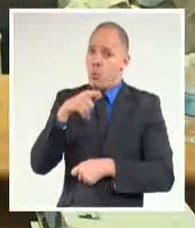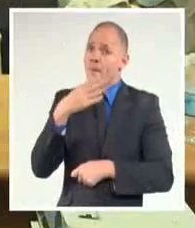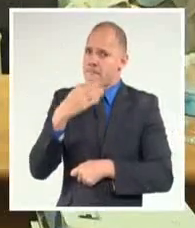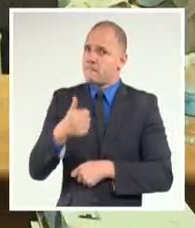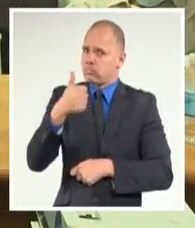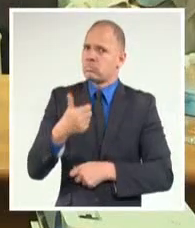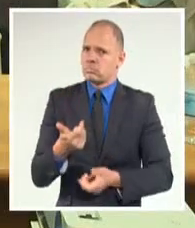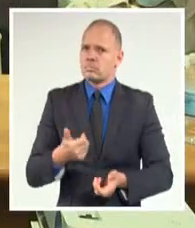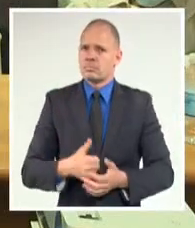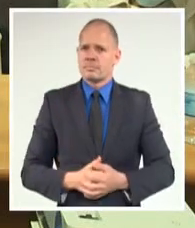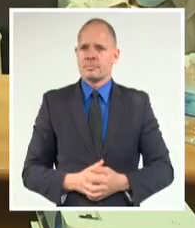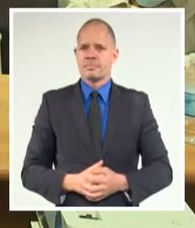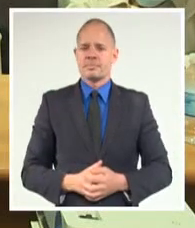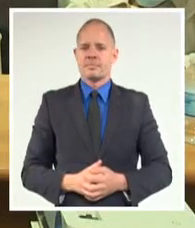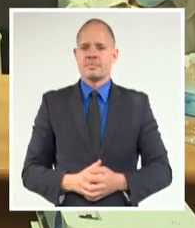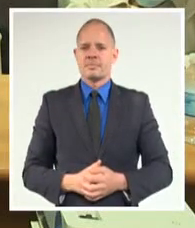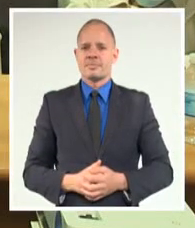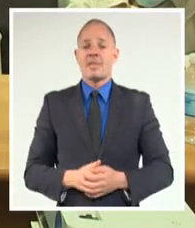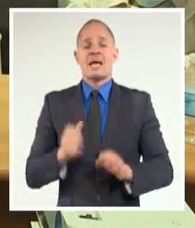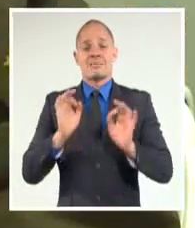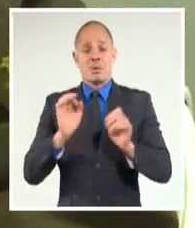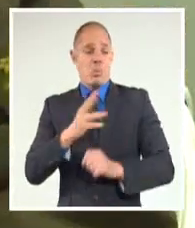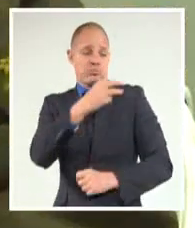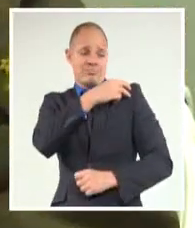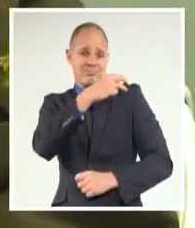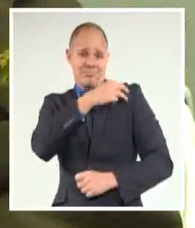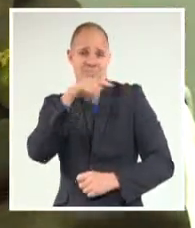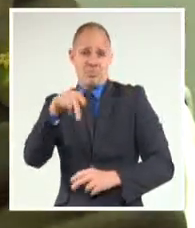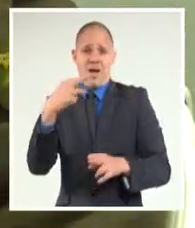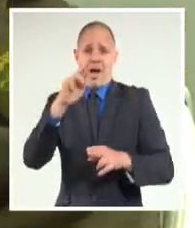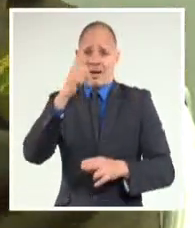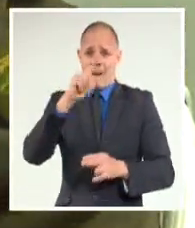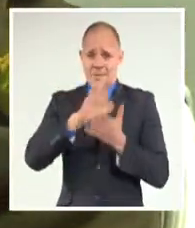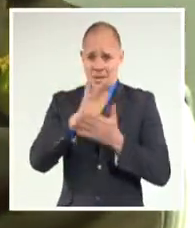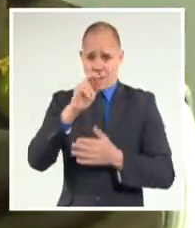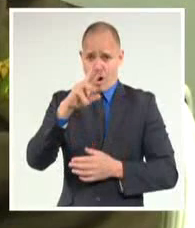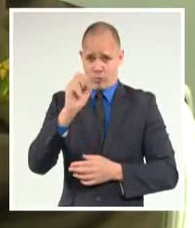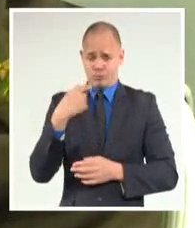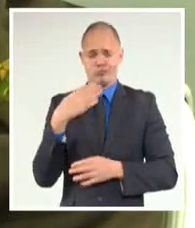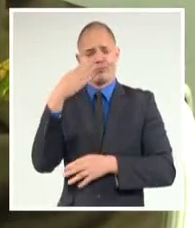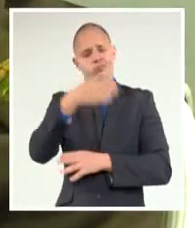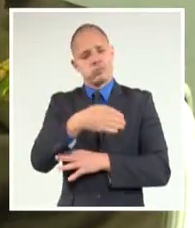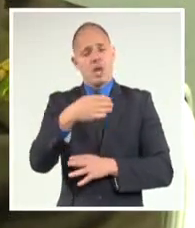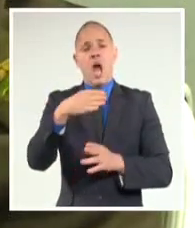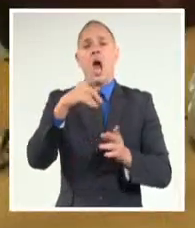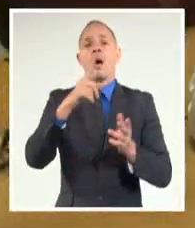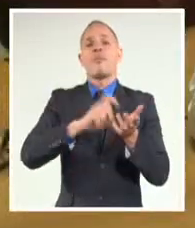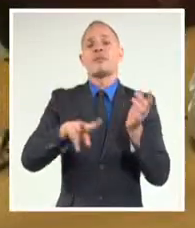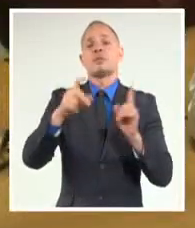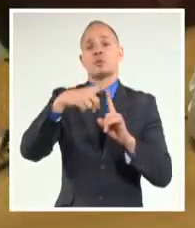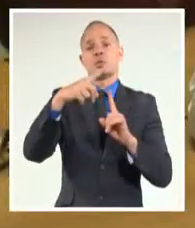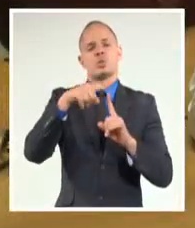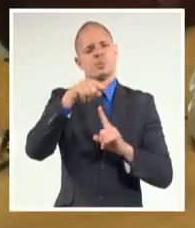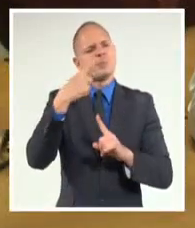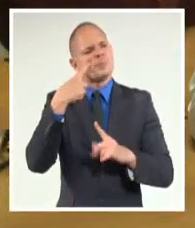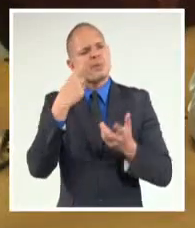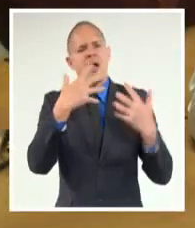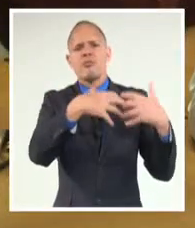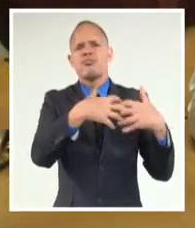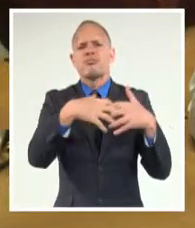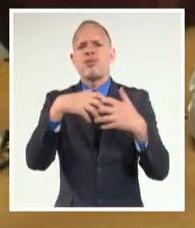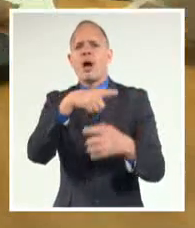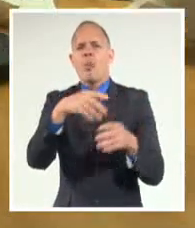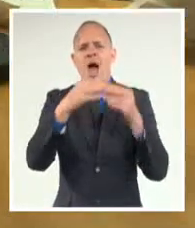El comandante de la Revolución, Ramiro Valdés Menéndez, realizó en su visita a la provincia de Las Tunas un análisis de las potencialidades de las industrias